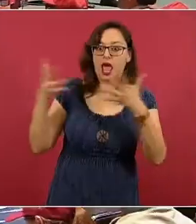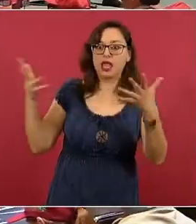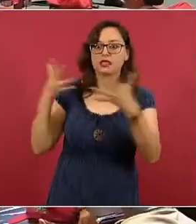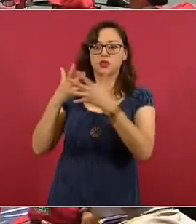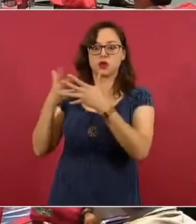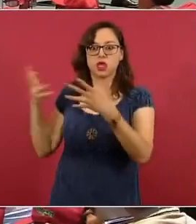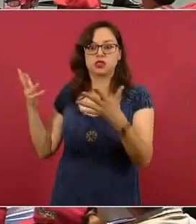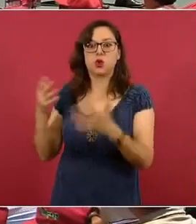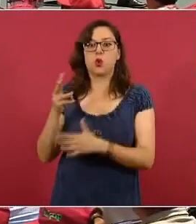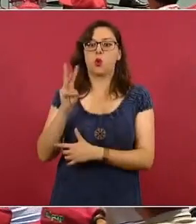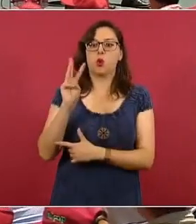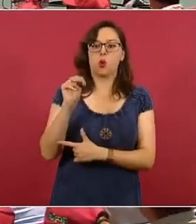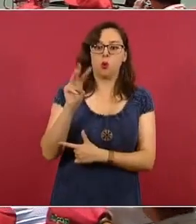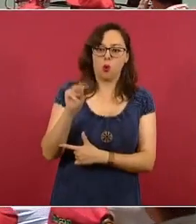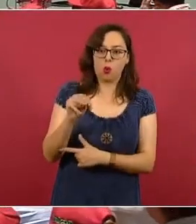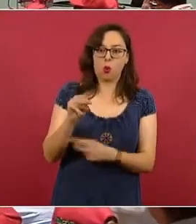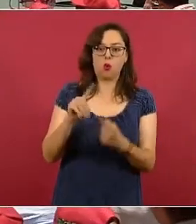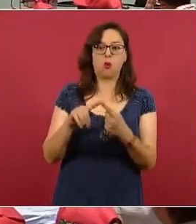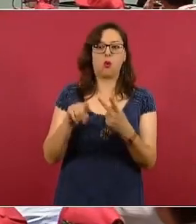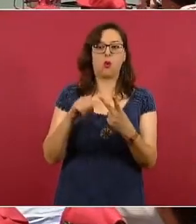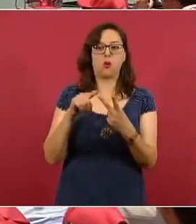como Walmart, como